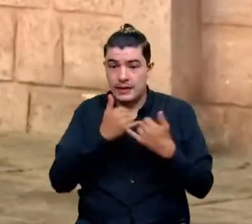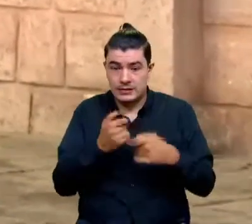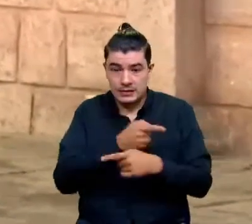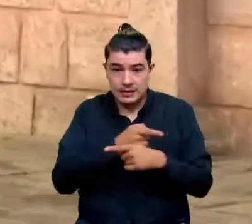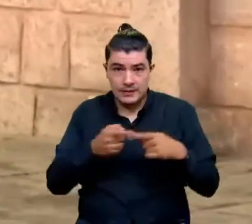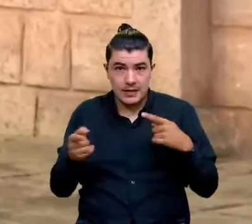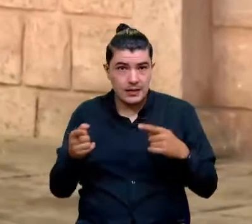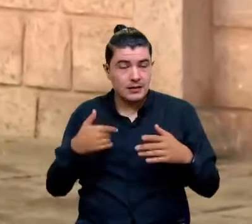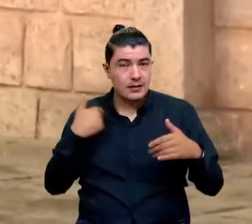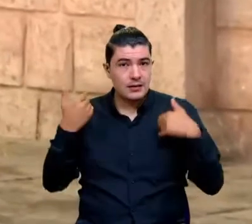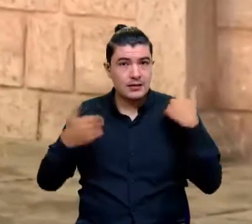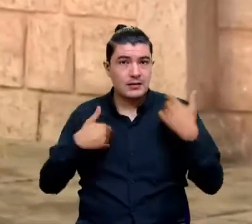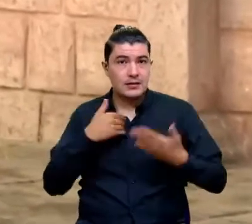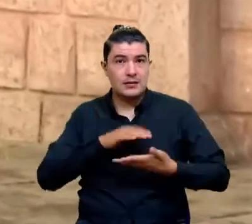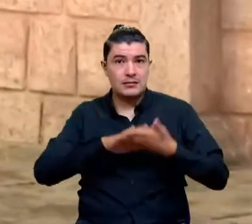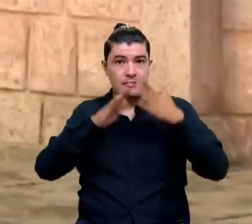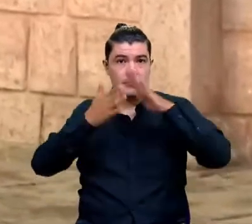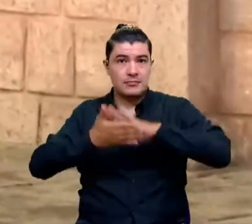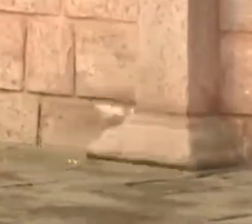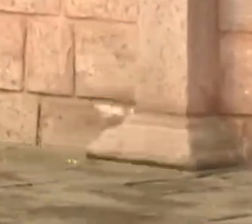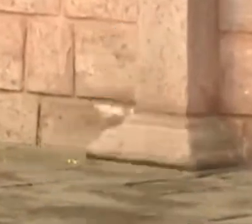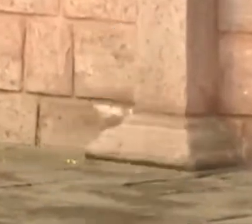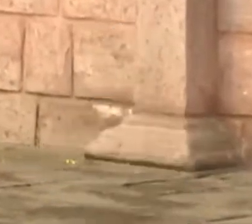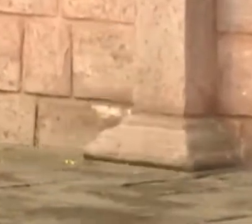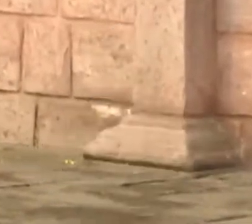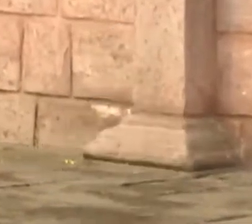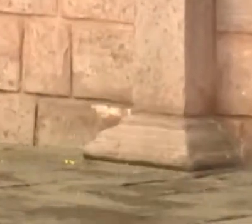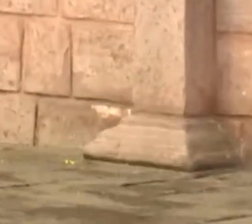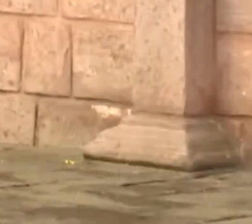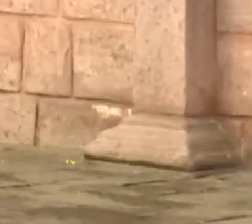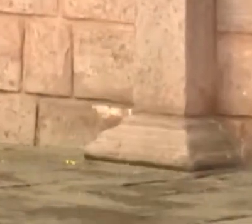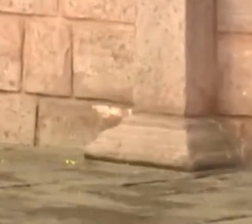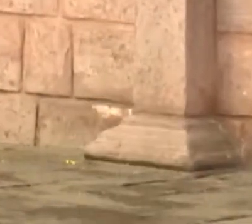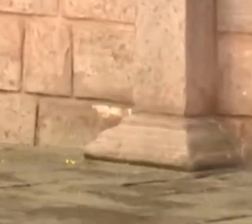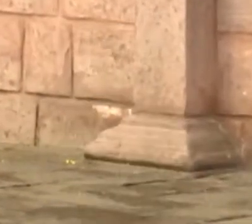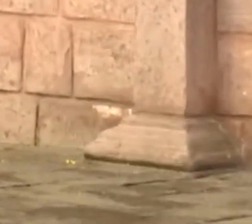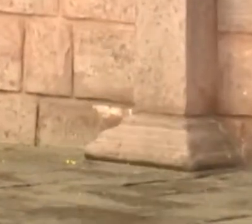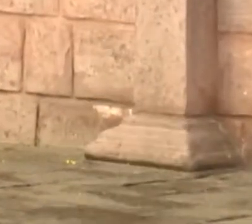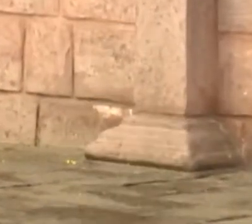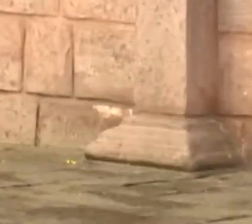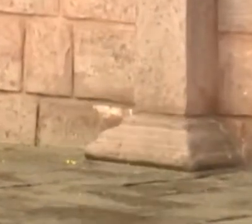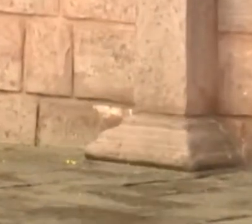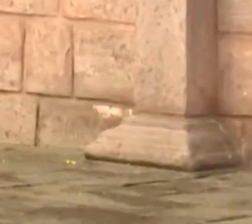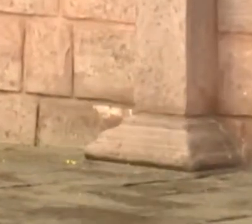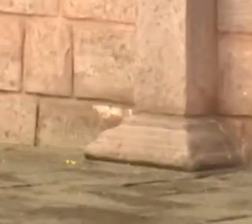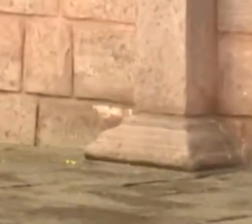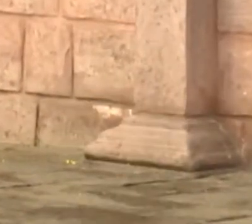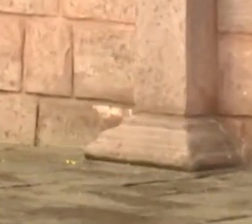semana llena de alegría y de mucha paz. Desde Piedecuesta, Dubán Torrado, para Oriente Noticias, estamos informando.